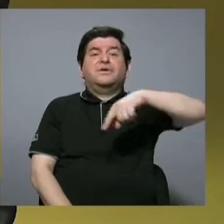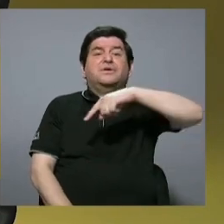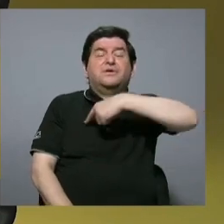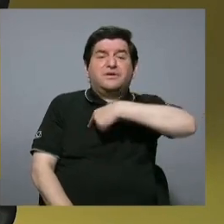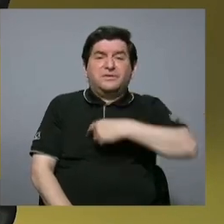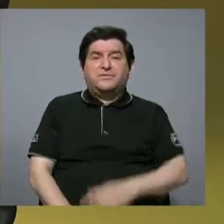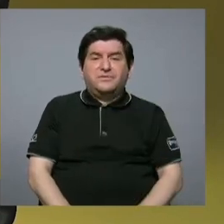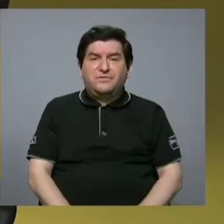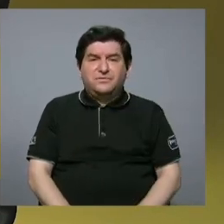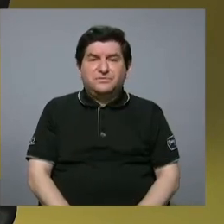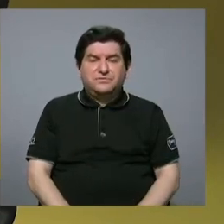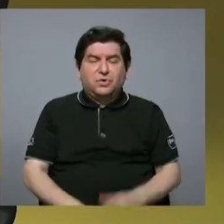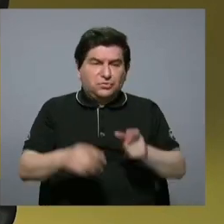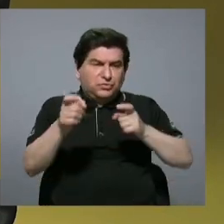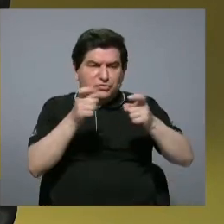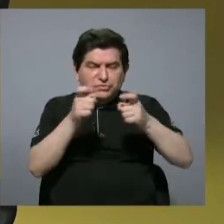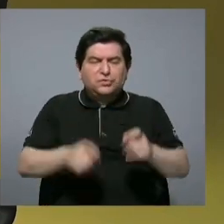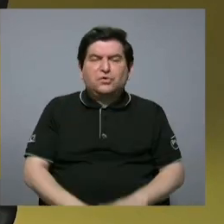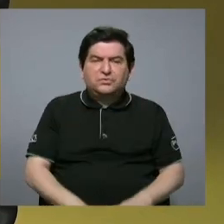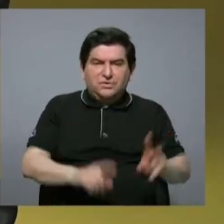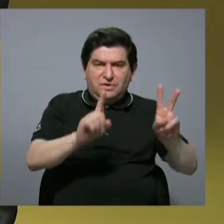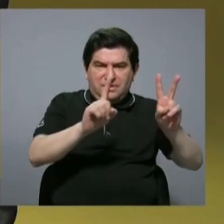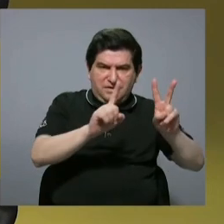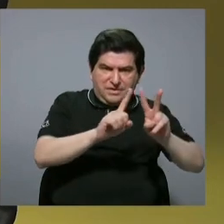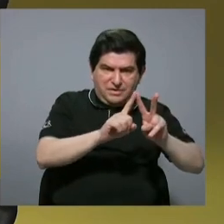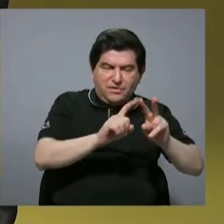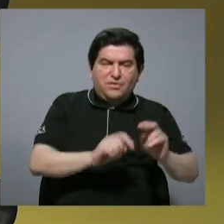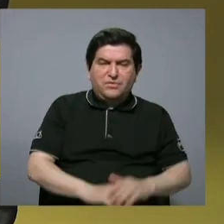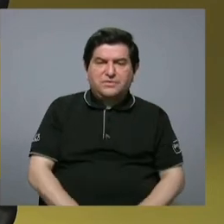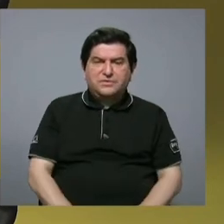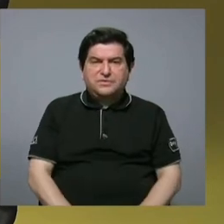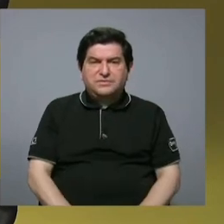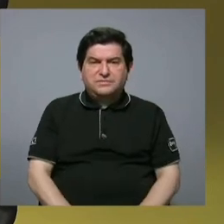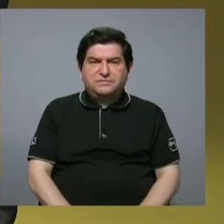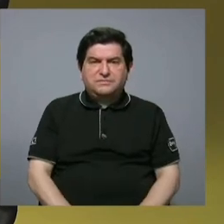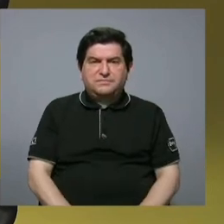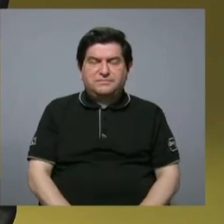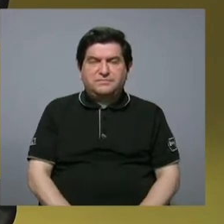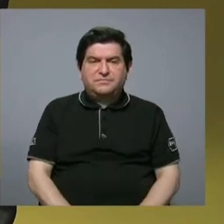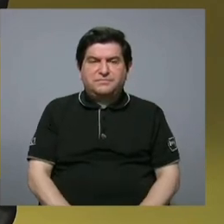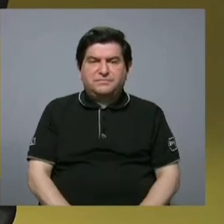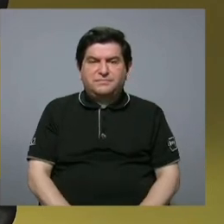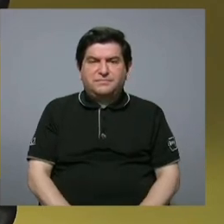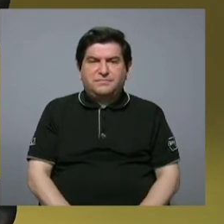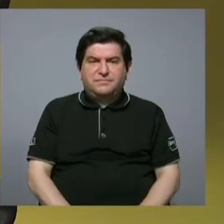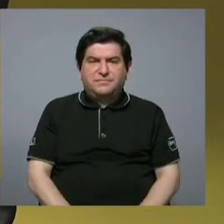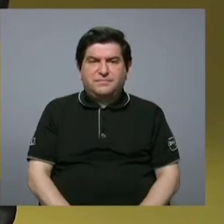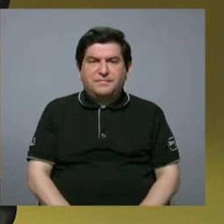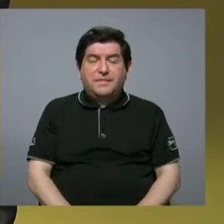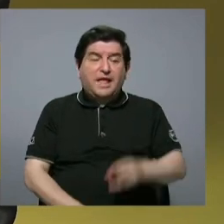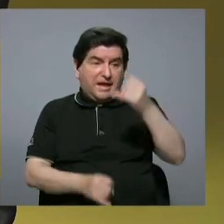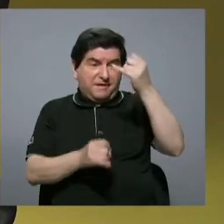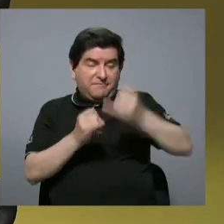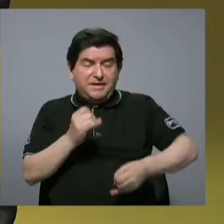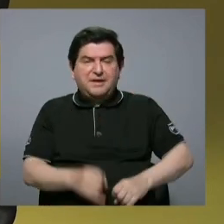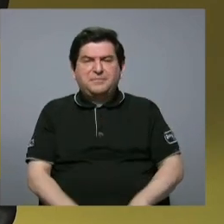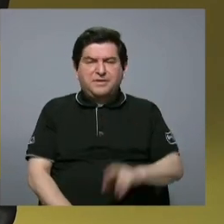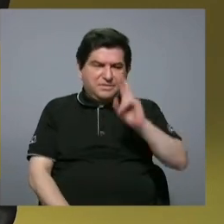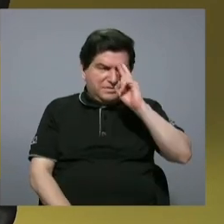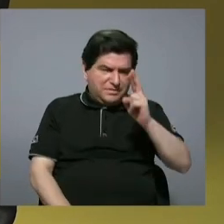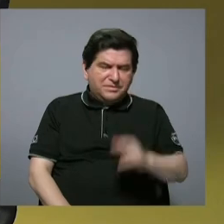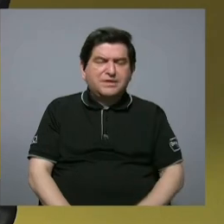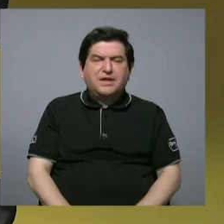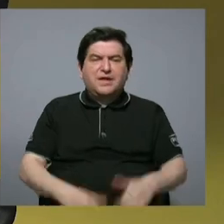el partido de Nicoya, que si de no haber sido por que se reconoció finalmente en el